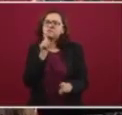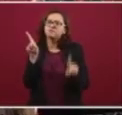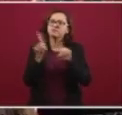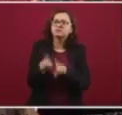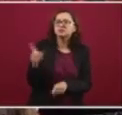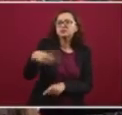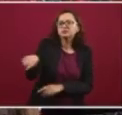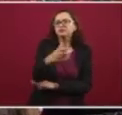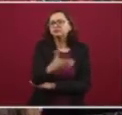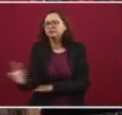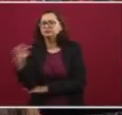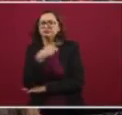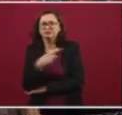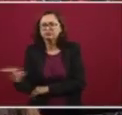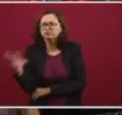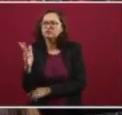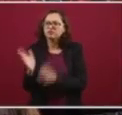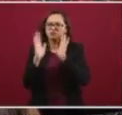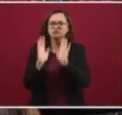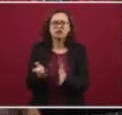antes no les llegaba.